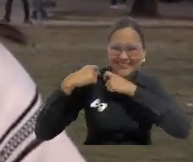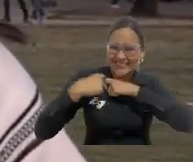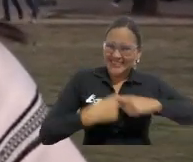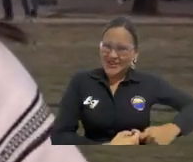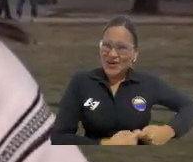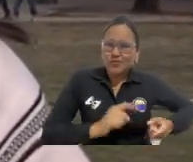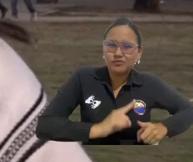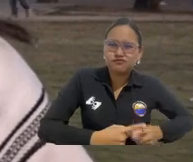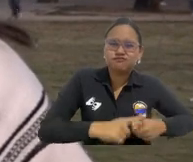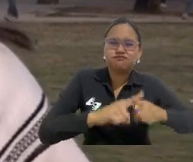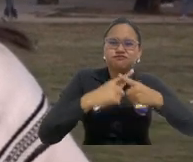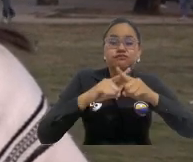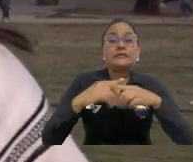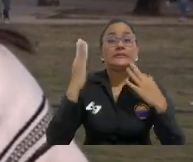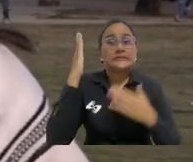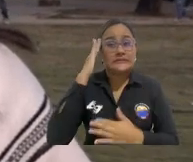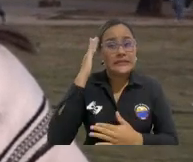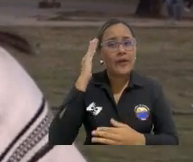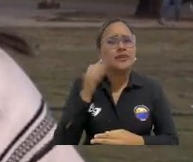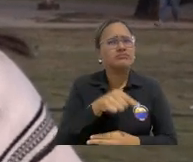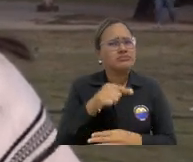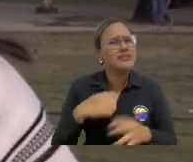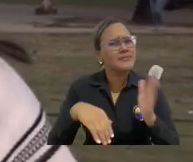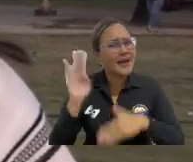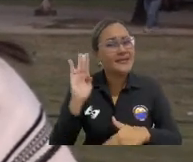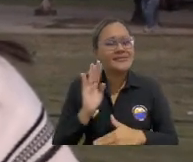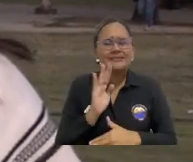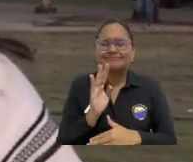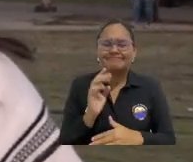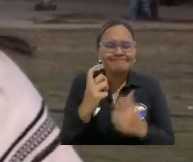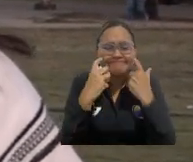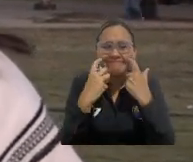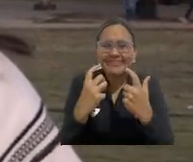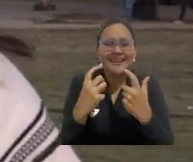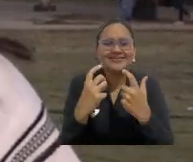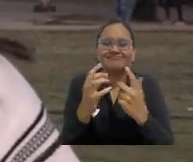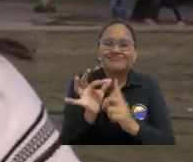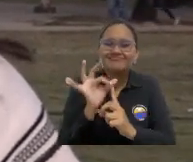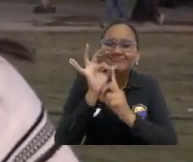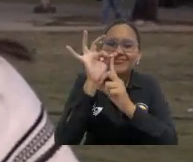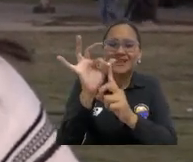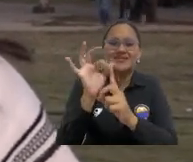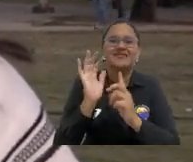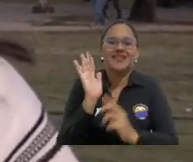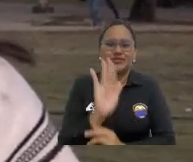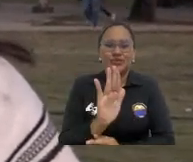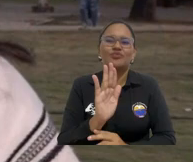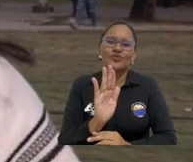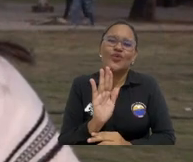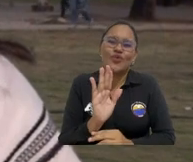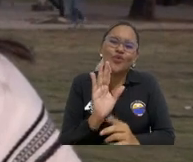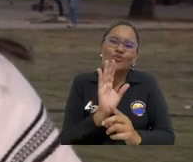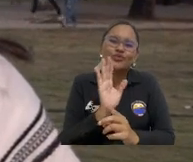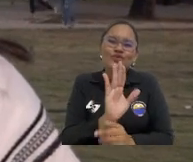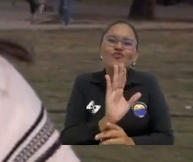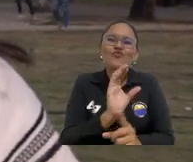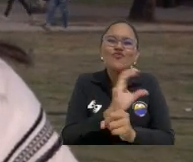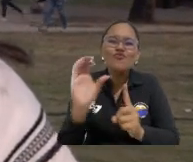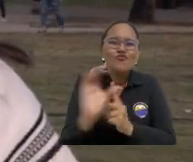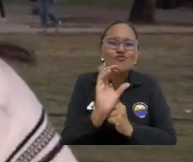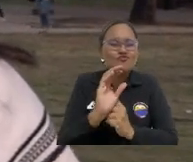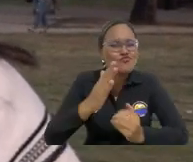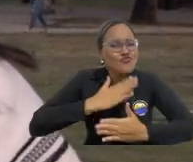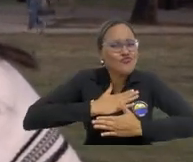eh una un instrumento económico y simbólico que nace desde la